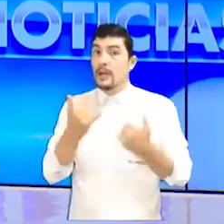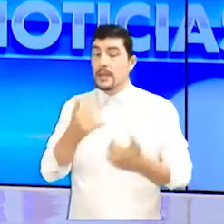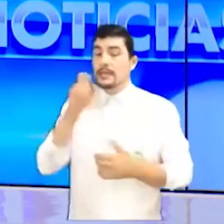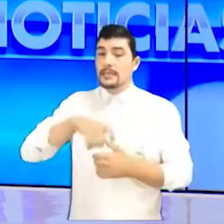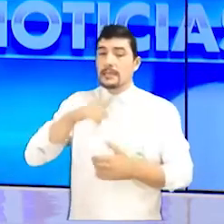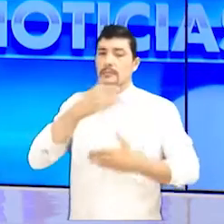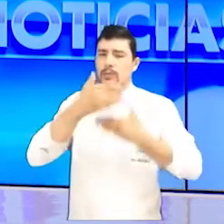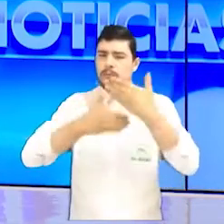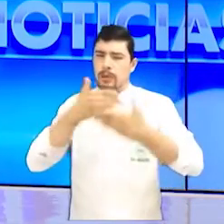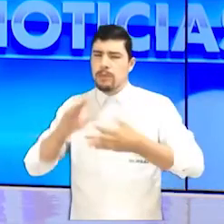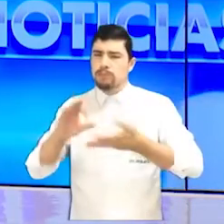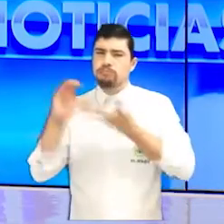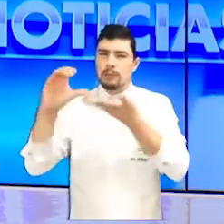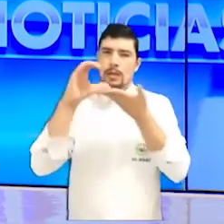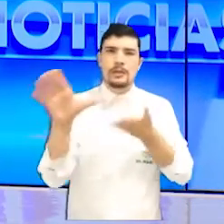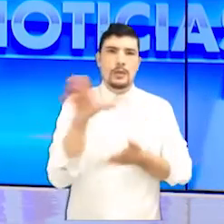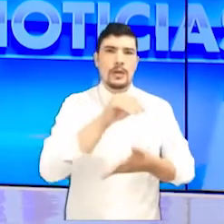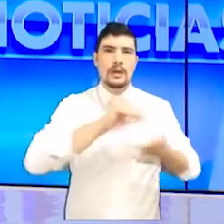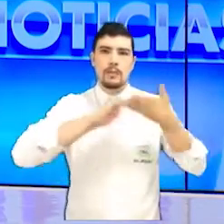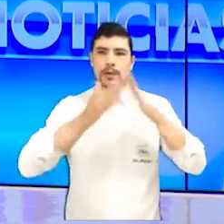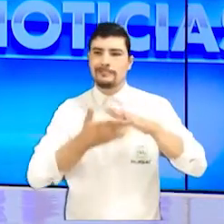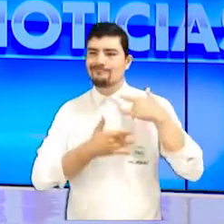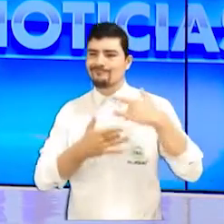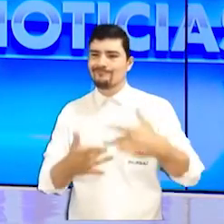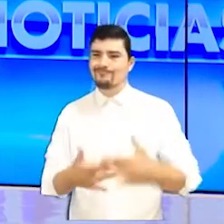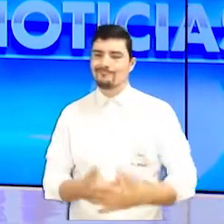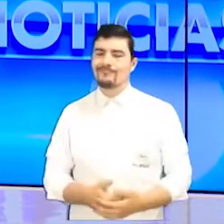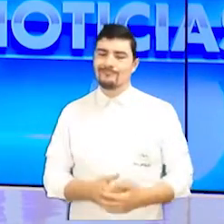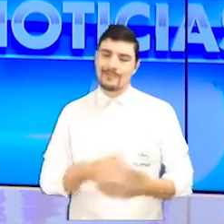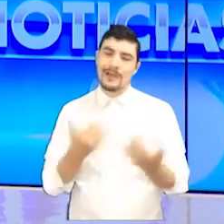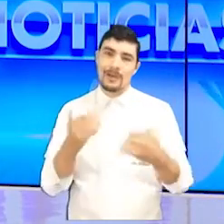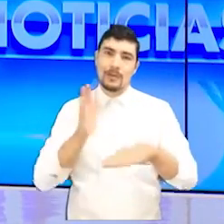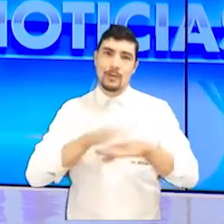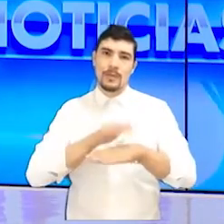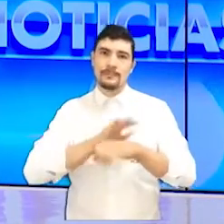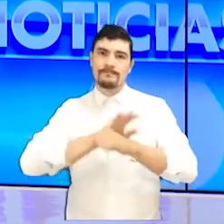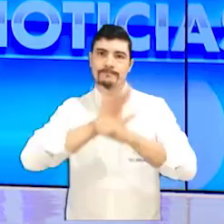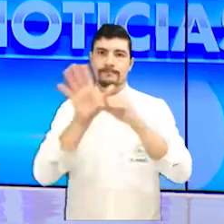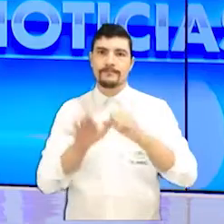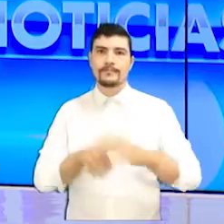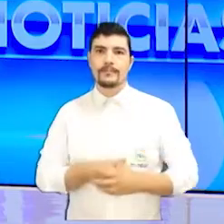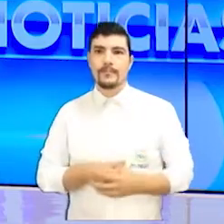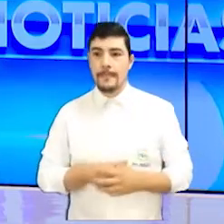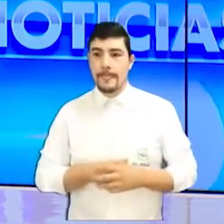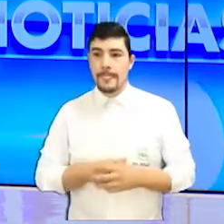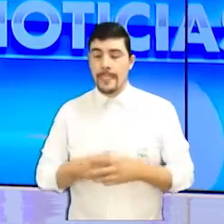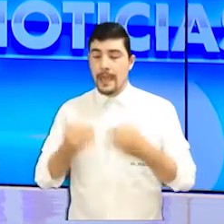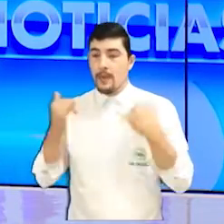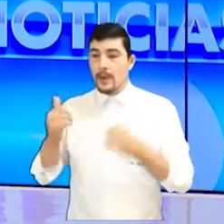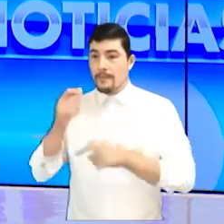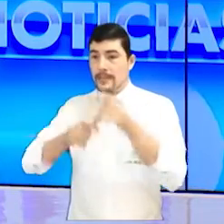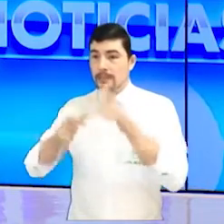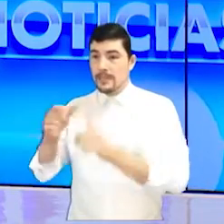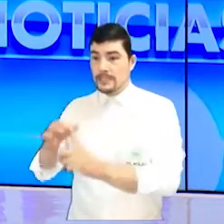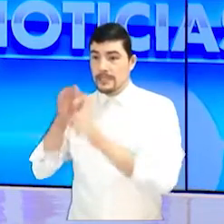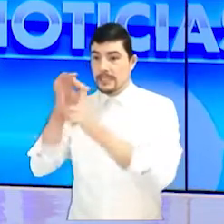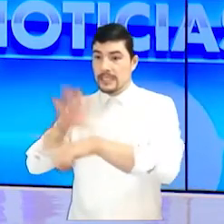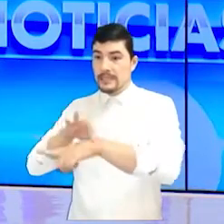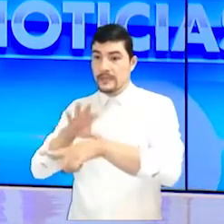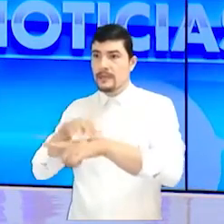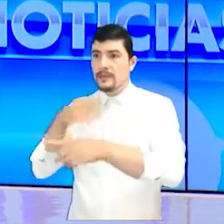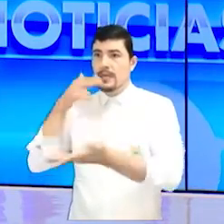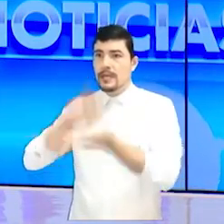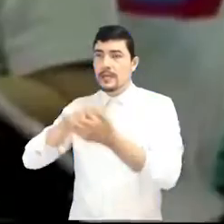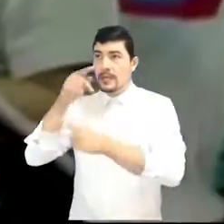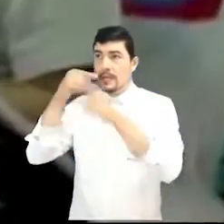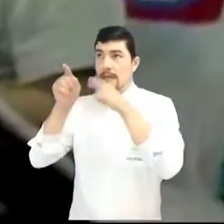y las agremiaciones de periodistas en colombia enviaron una carta al presidente iván duque pidiéndole garantías para poder ejercer el periodismo durante esta